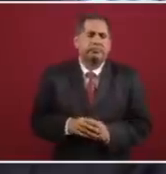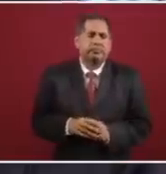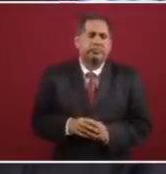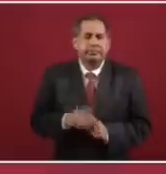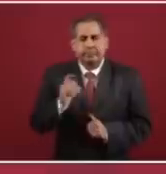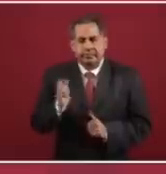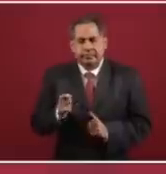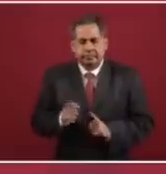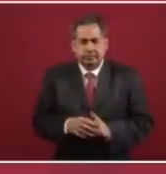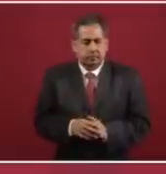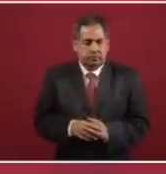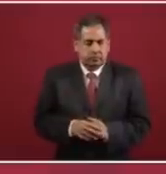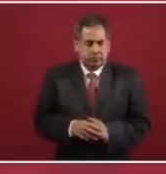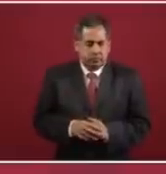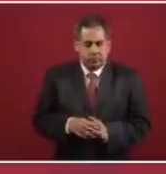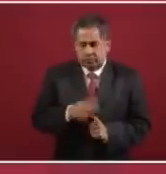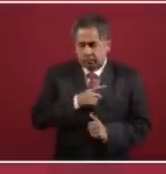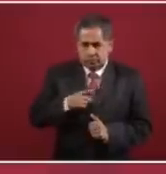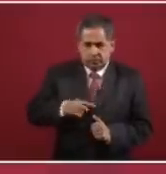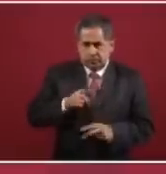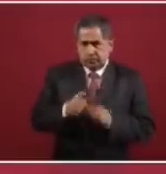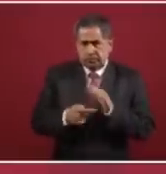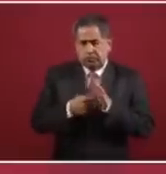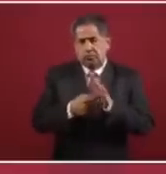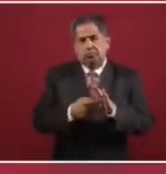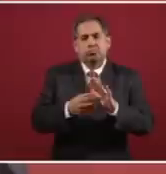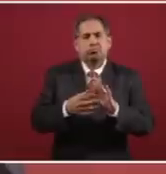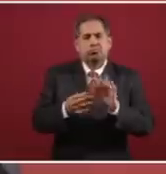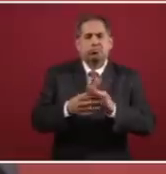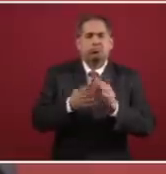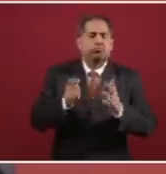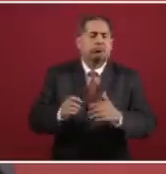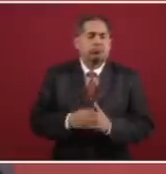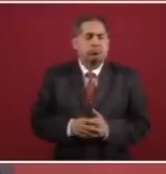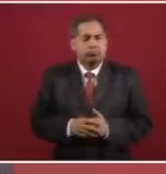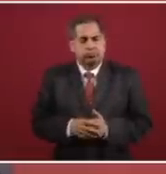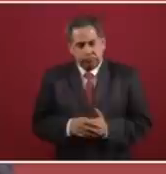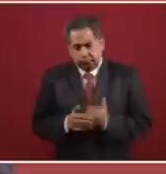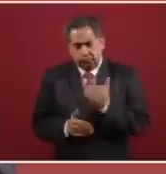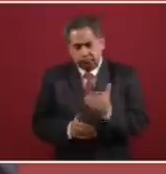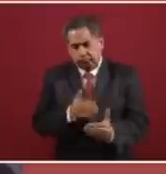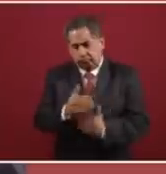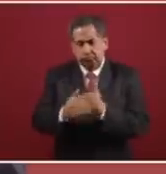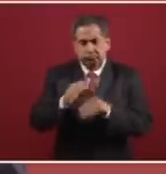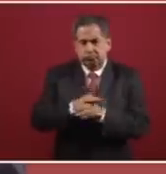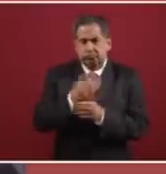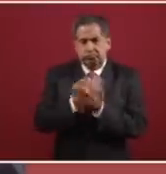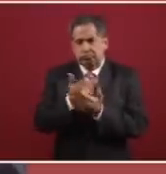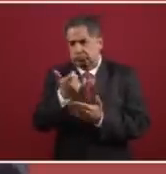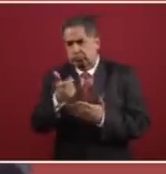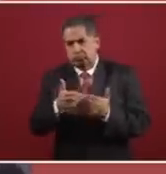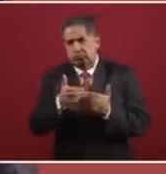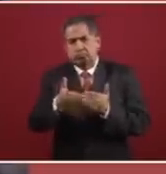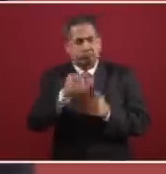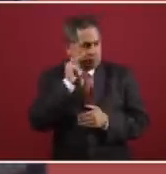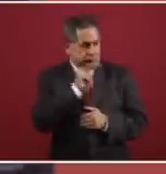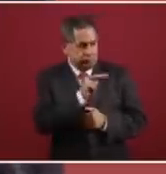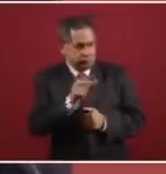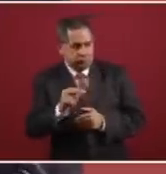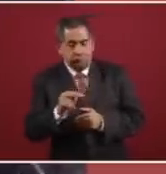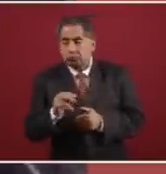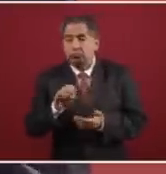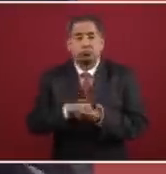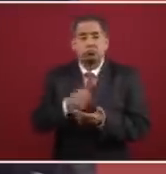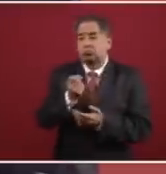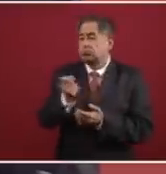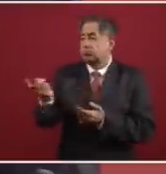que demuestran que se va avanzando en materia económica. Generación de empleos,